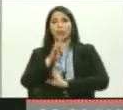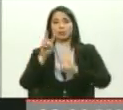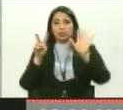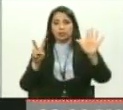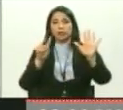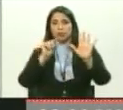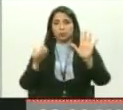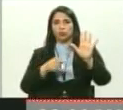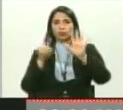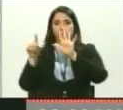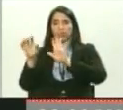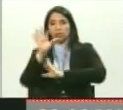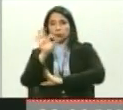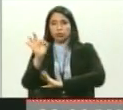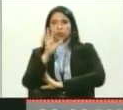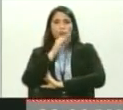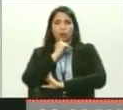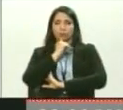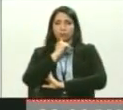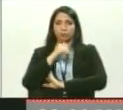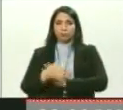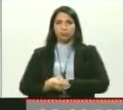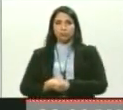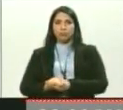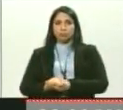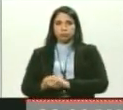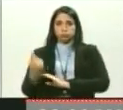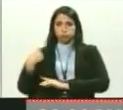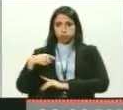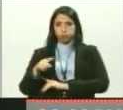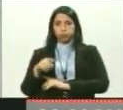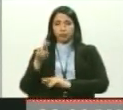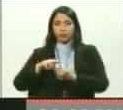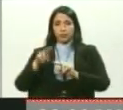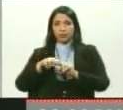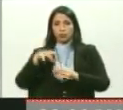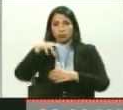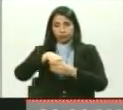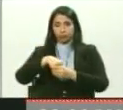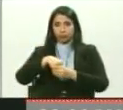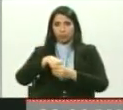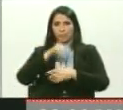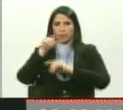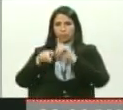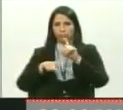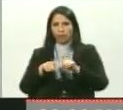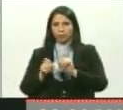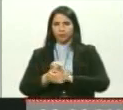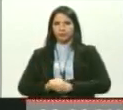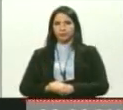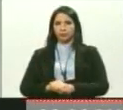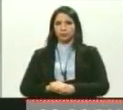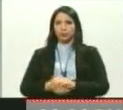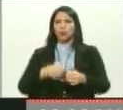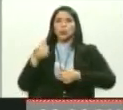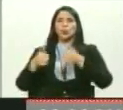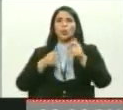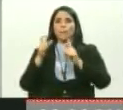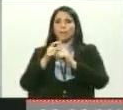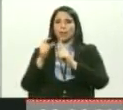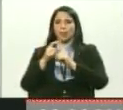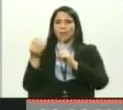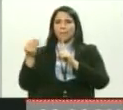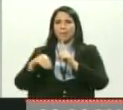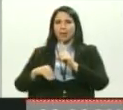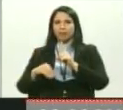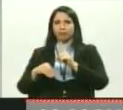47.6 no tiene. De los que sí tienen niños en el hogar, le preguntamos, ¿cuál es la frase más